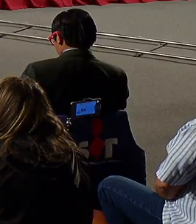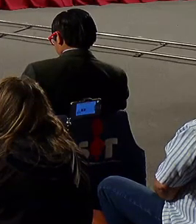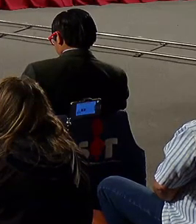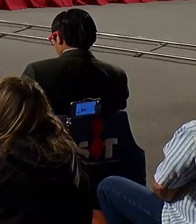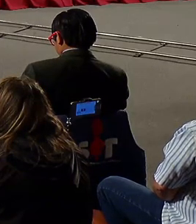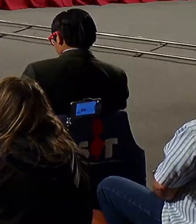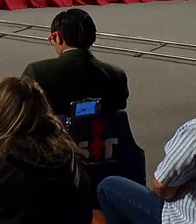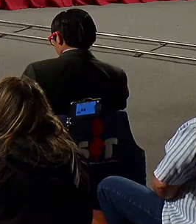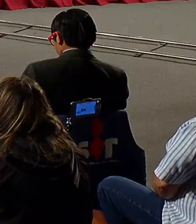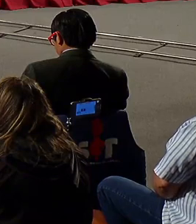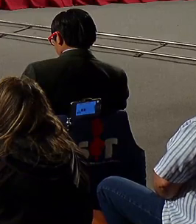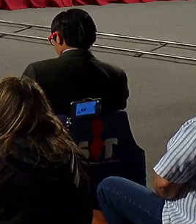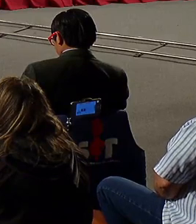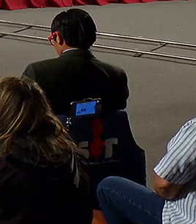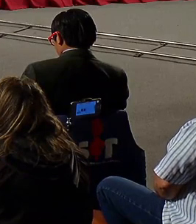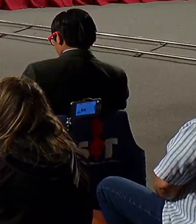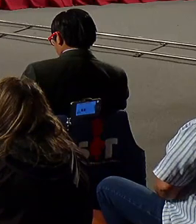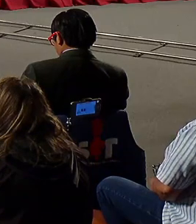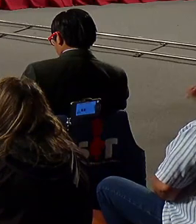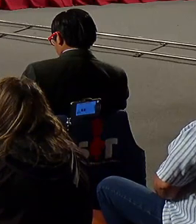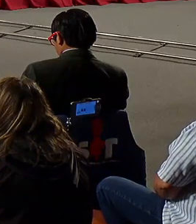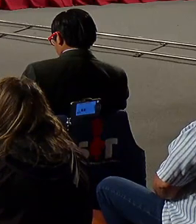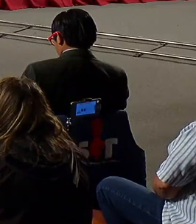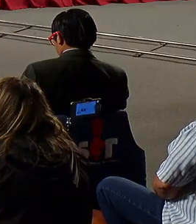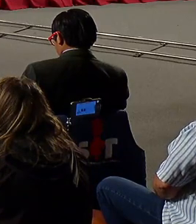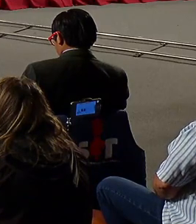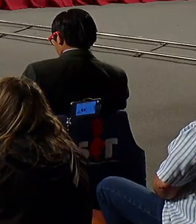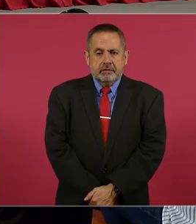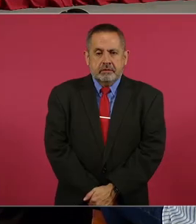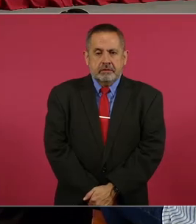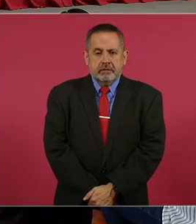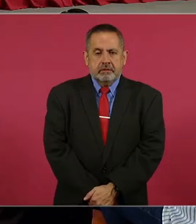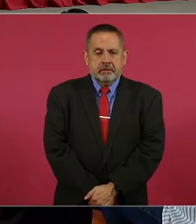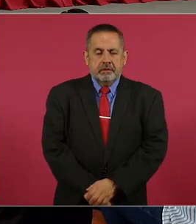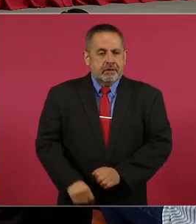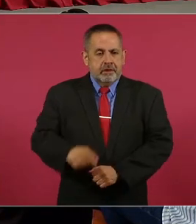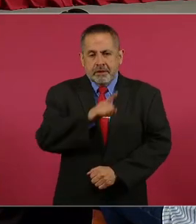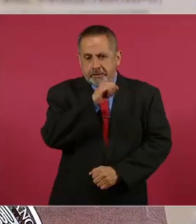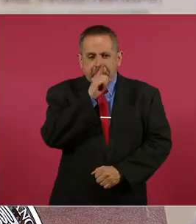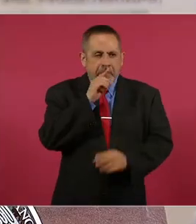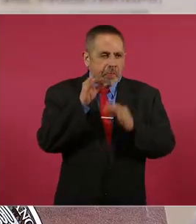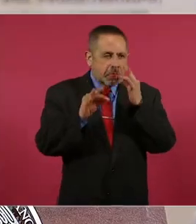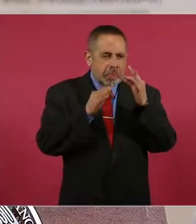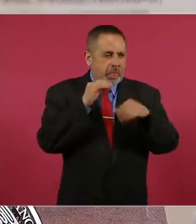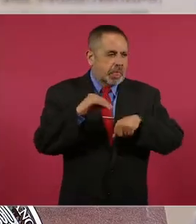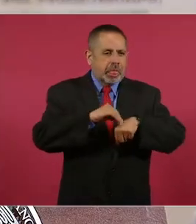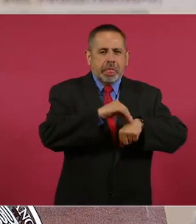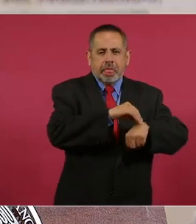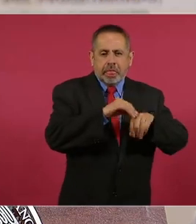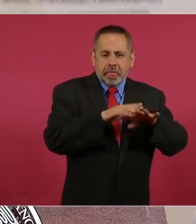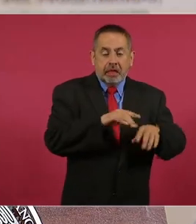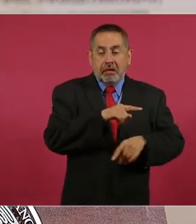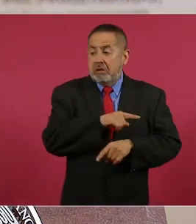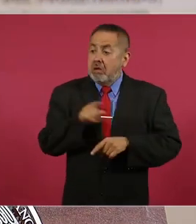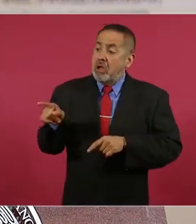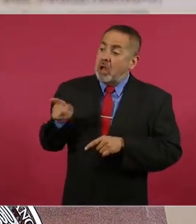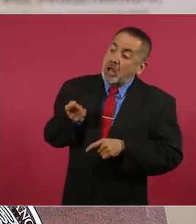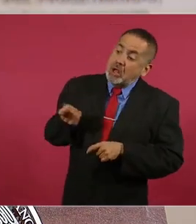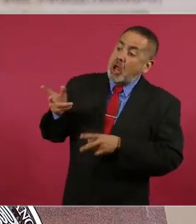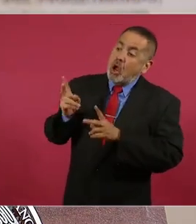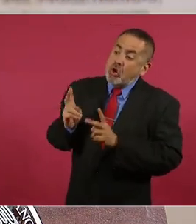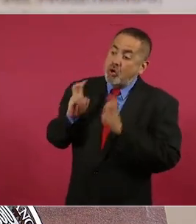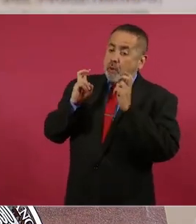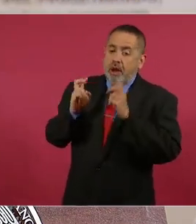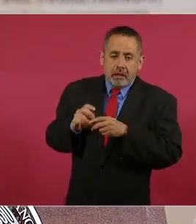Aquí vemos en la pantalla cómo difundieron esta mentira, diciendo palabras como robo y